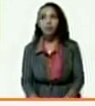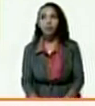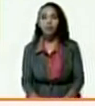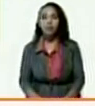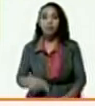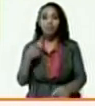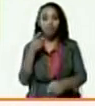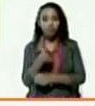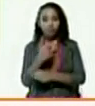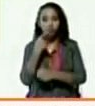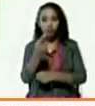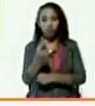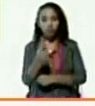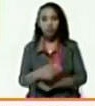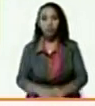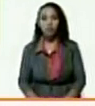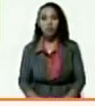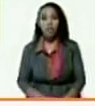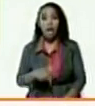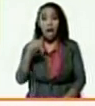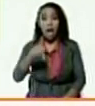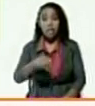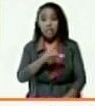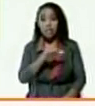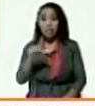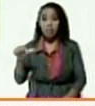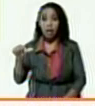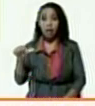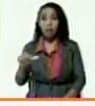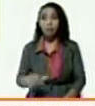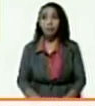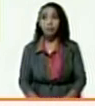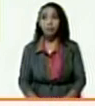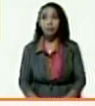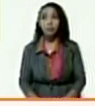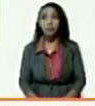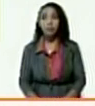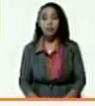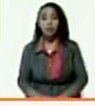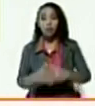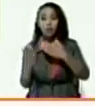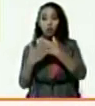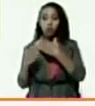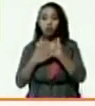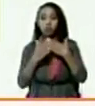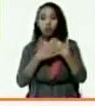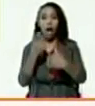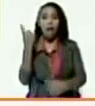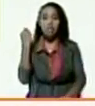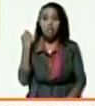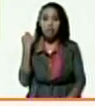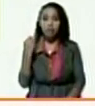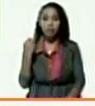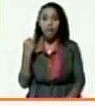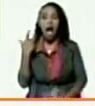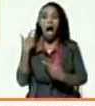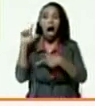Debemos decir que esta semana, a los datos de ayer, ya